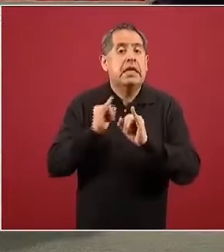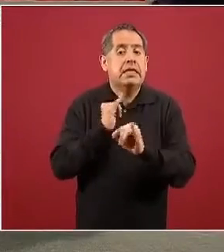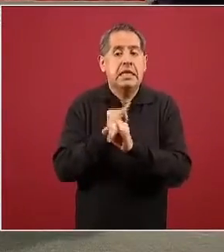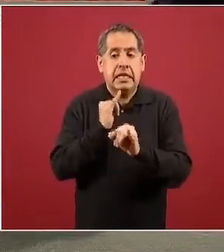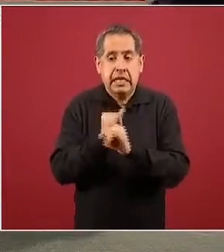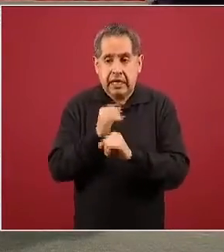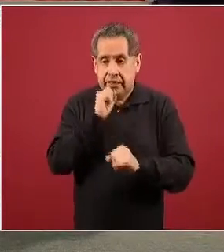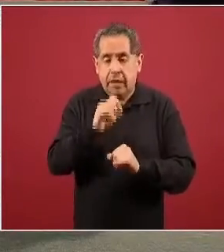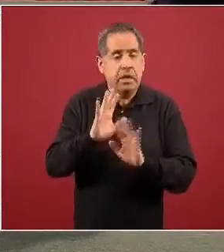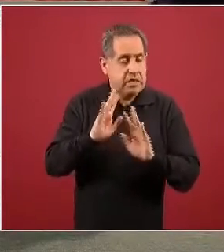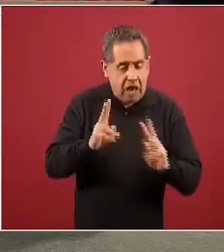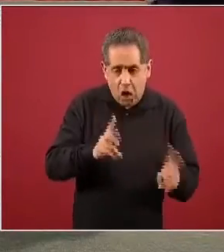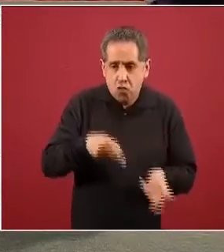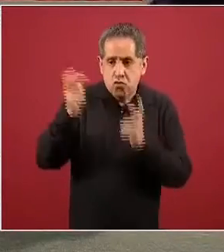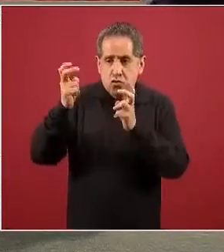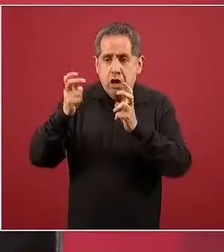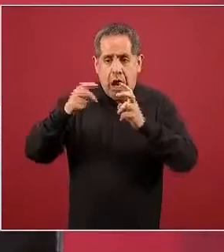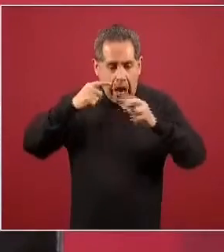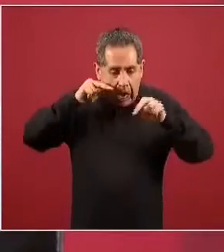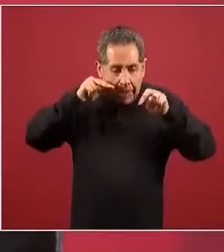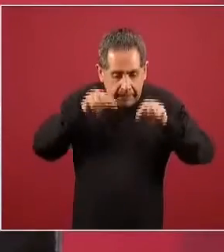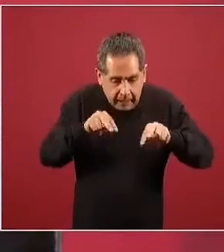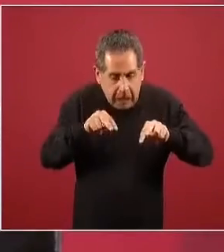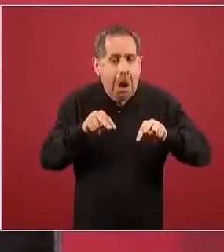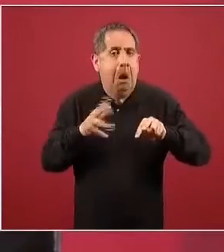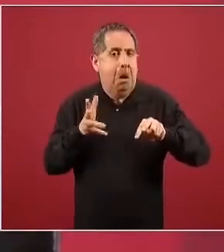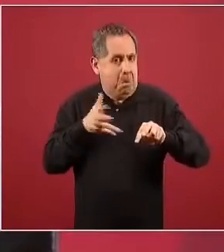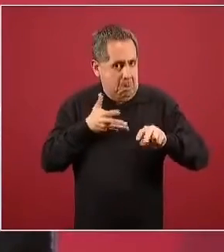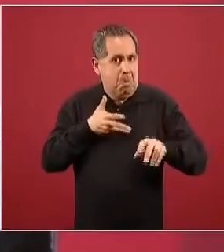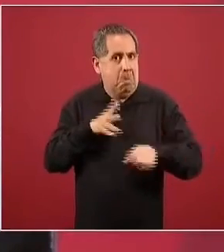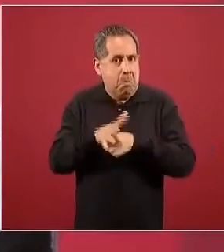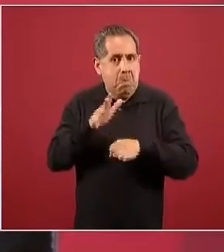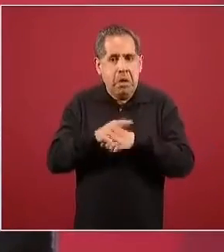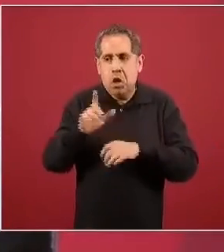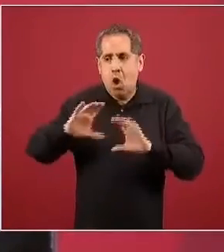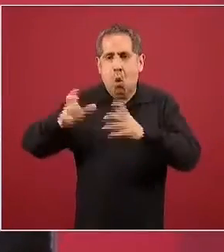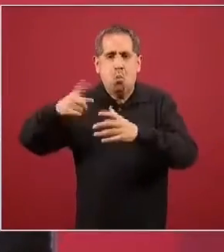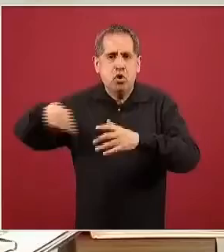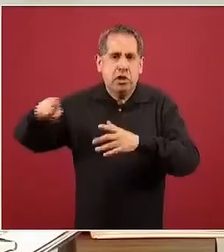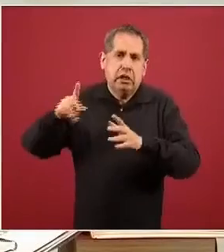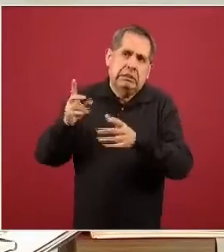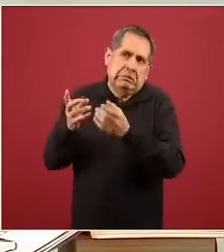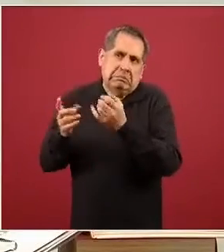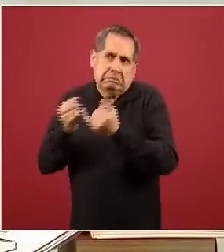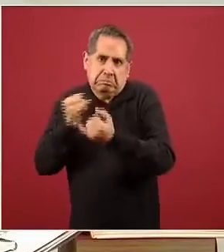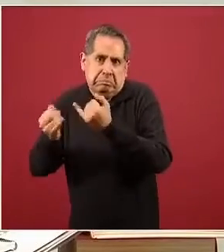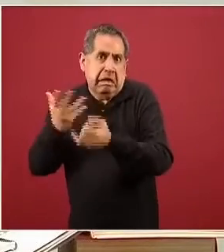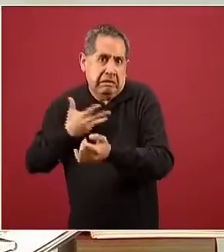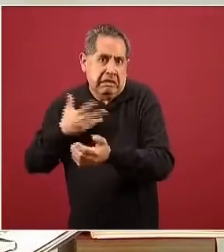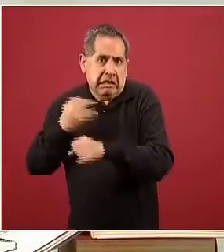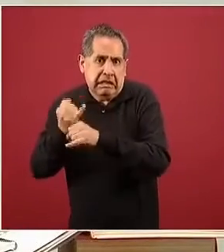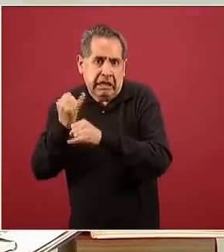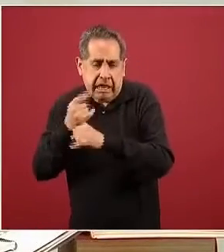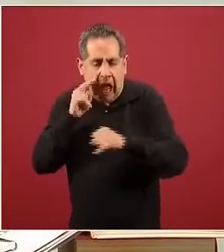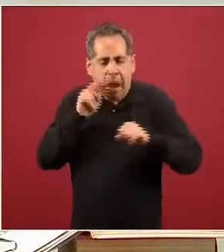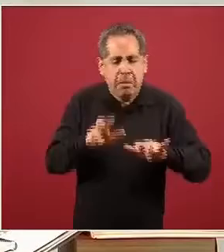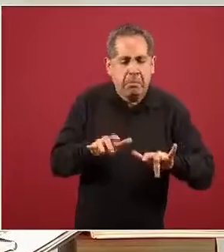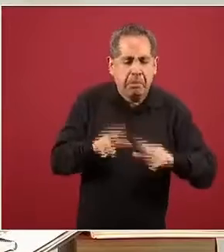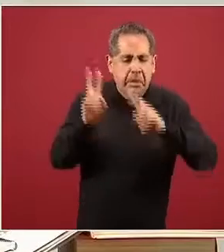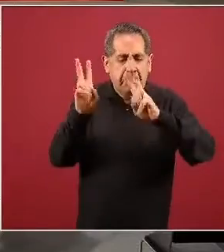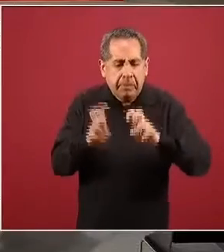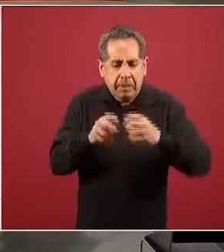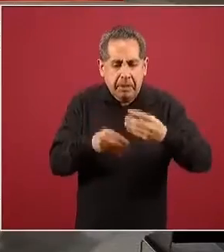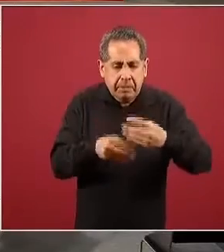va requiriendo para que las comunidades donde esto es posible, pues se puedan apoyar también con